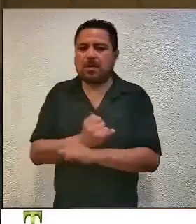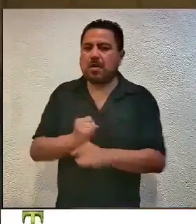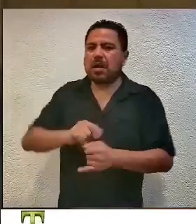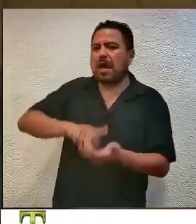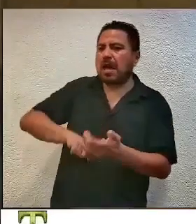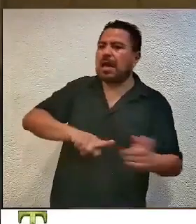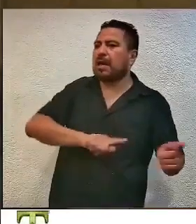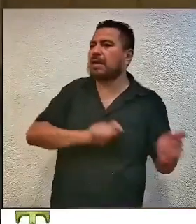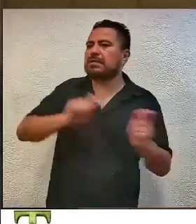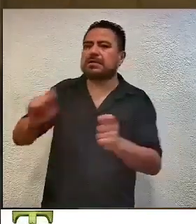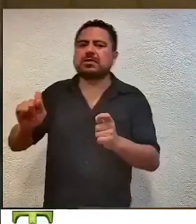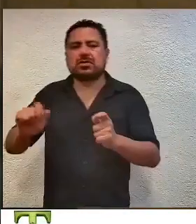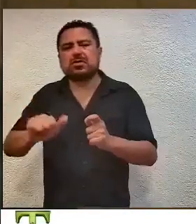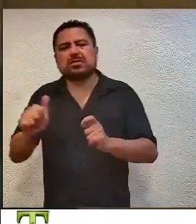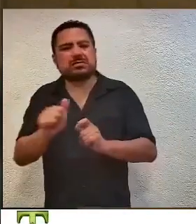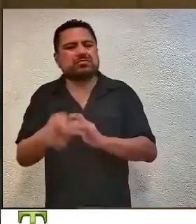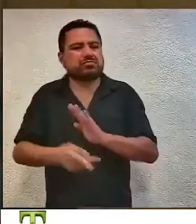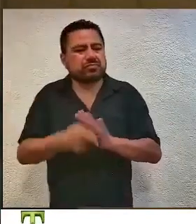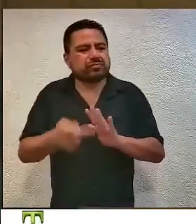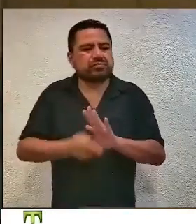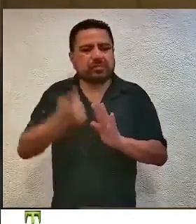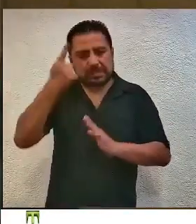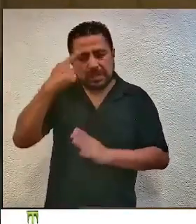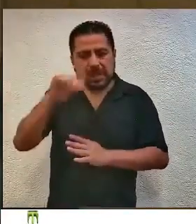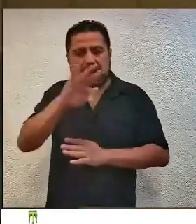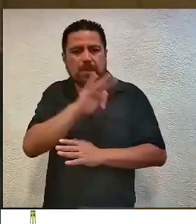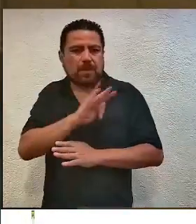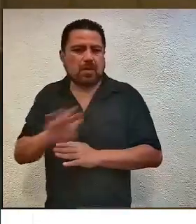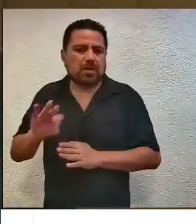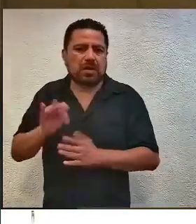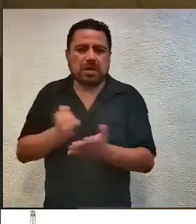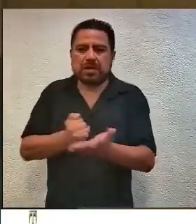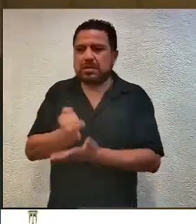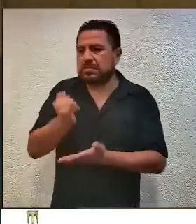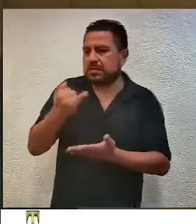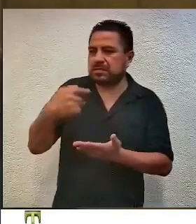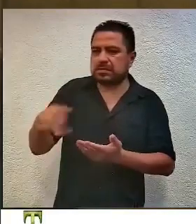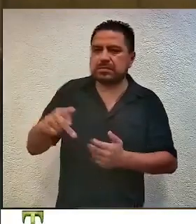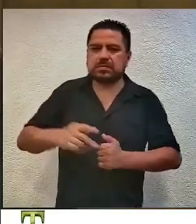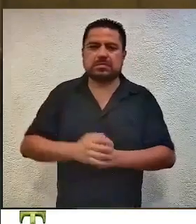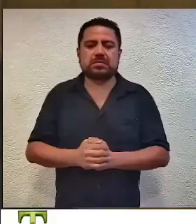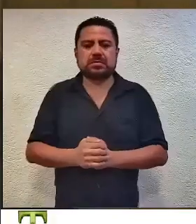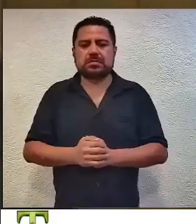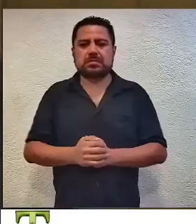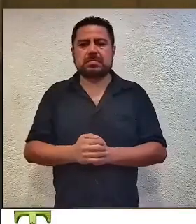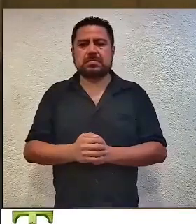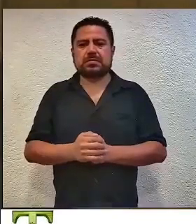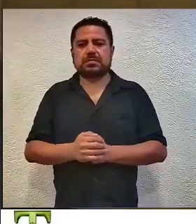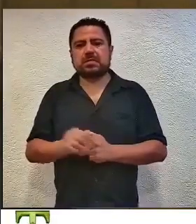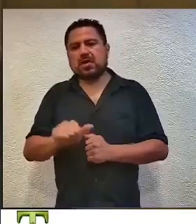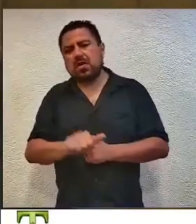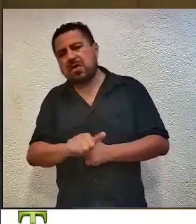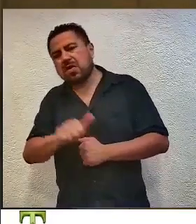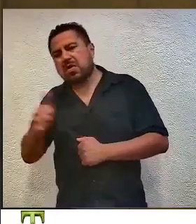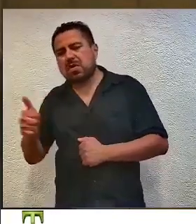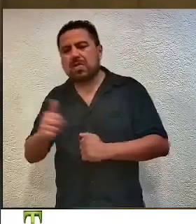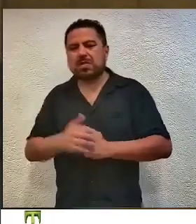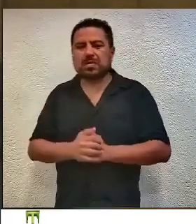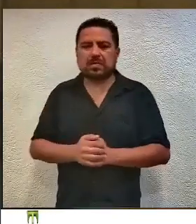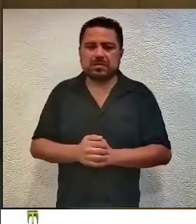dado en otros casos para poder resolver. Lo otro,